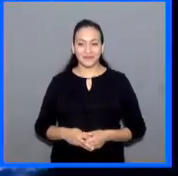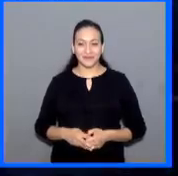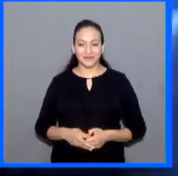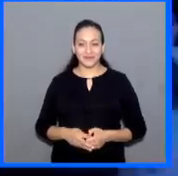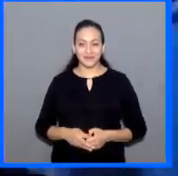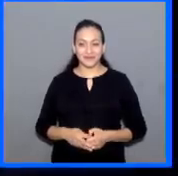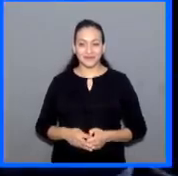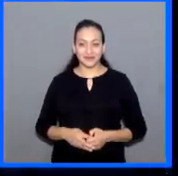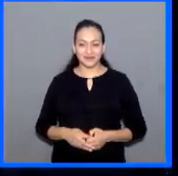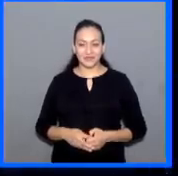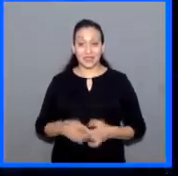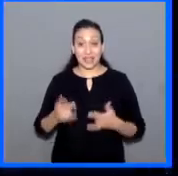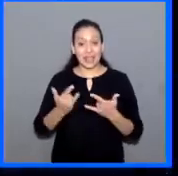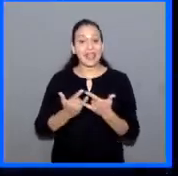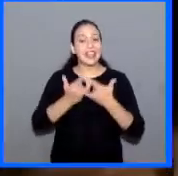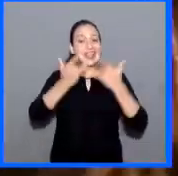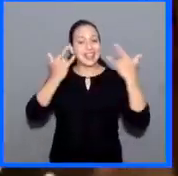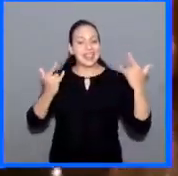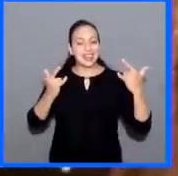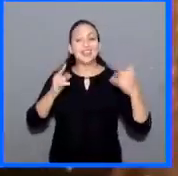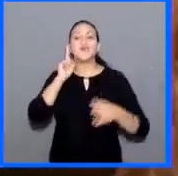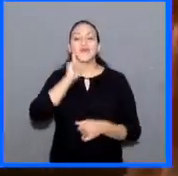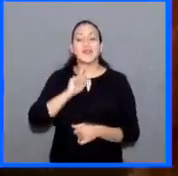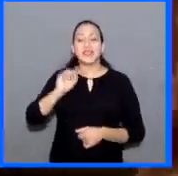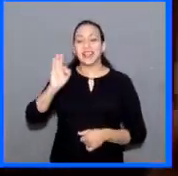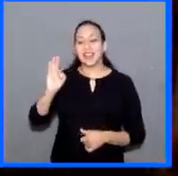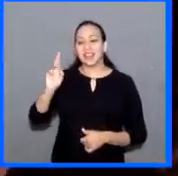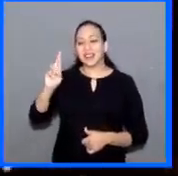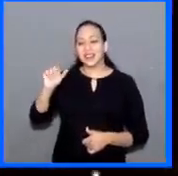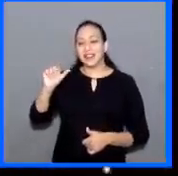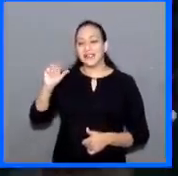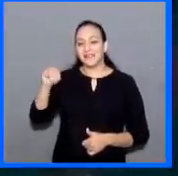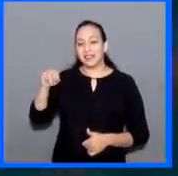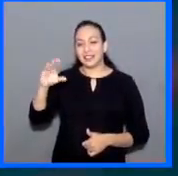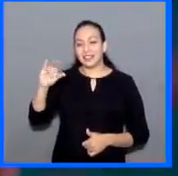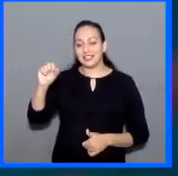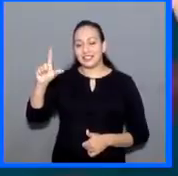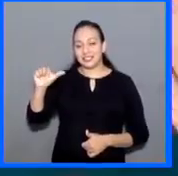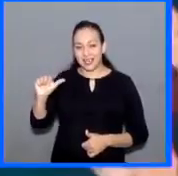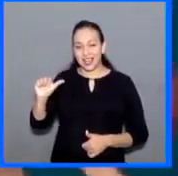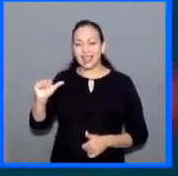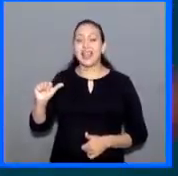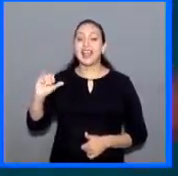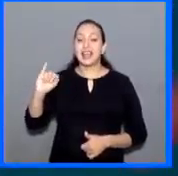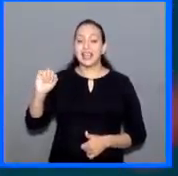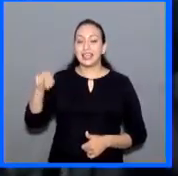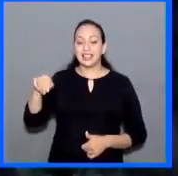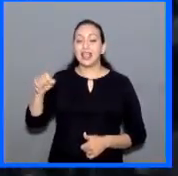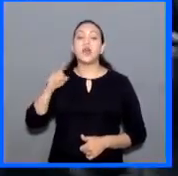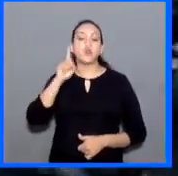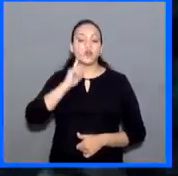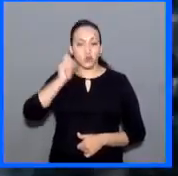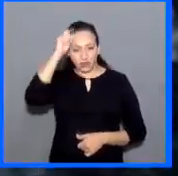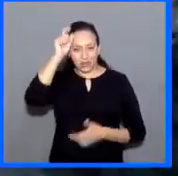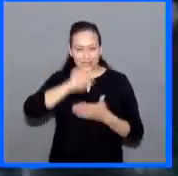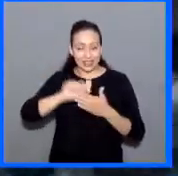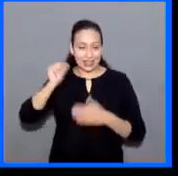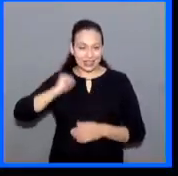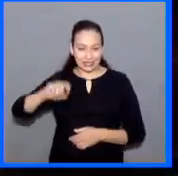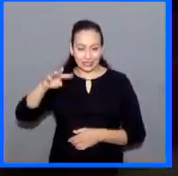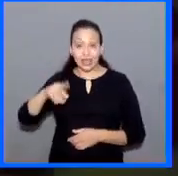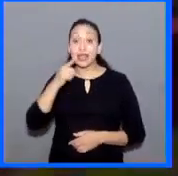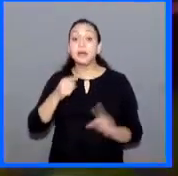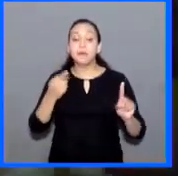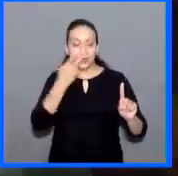Cuenta la historia de Francisca Imelda, una joven escritora del siglo XIX, quien es obligada a reprimir su talento.